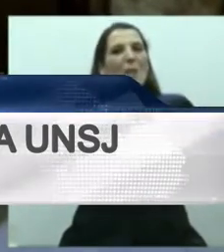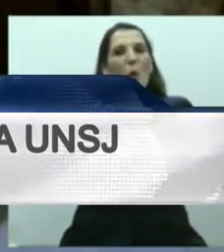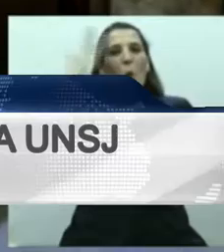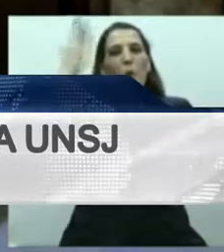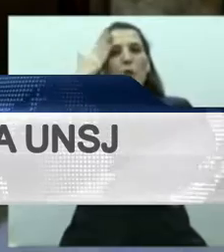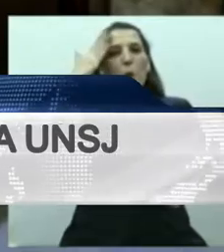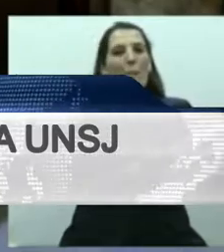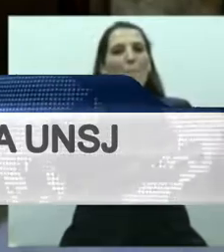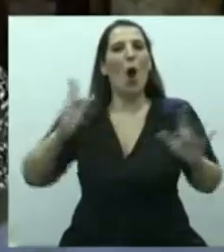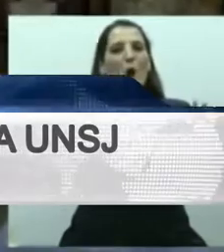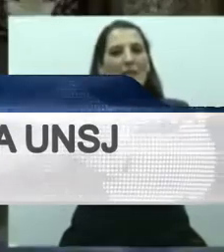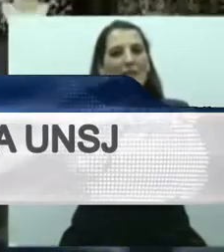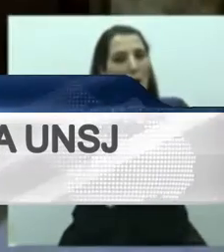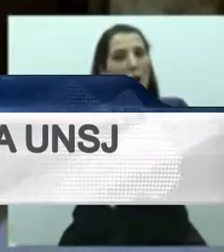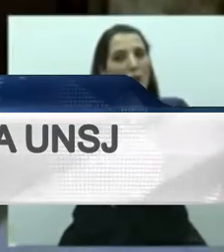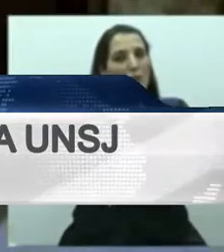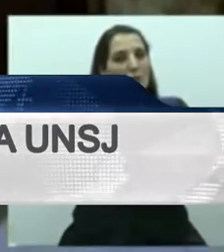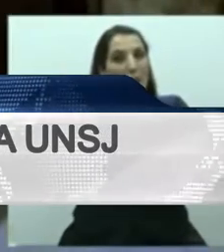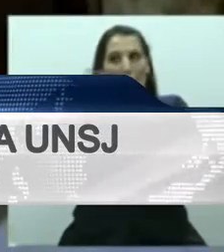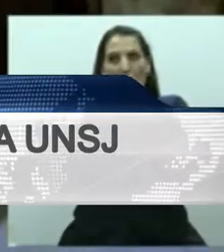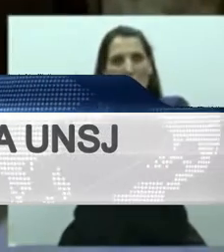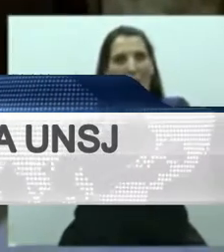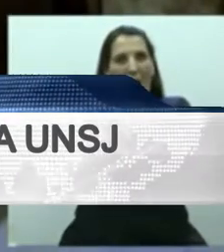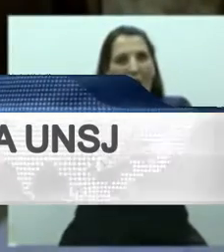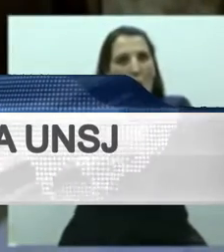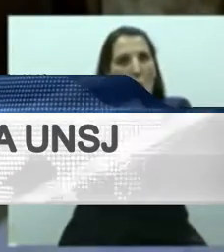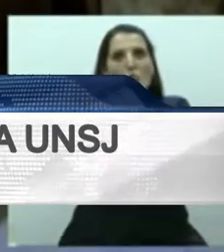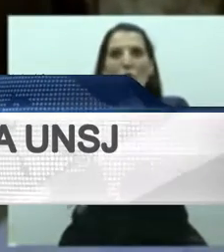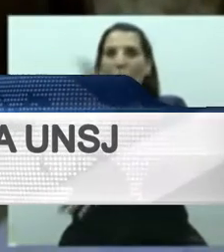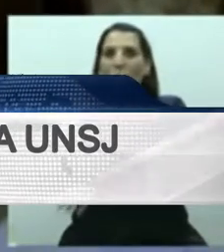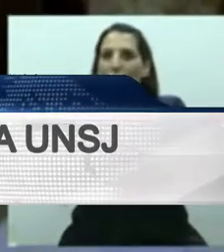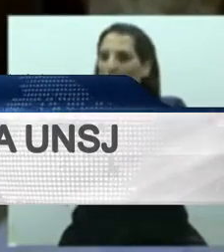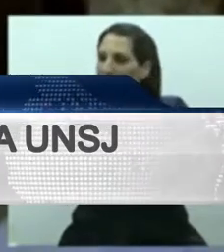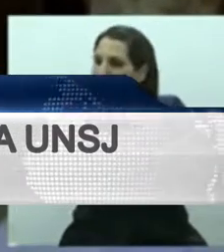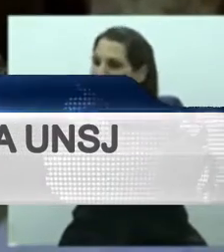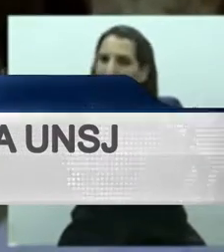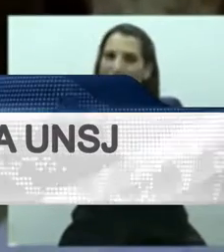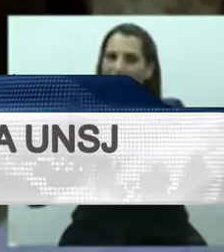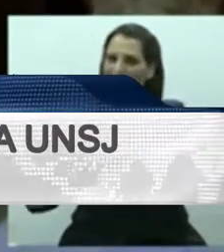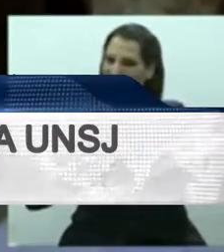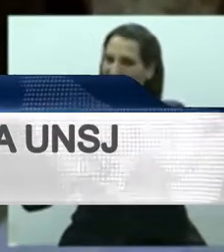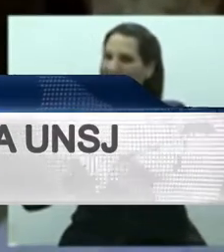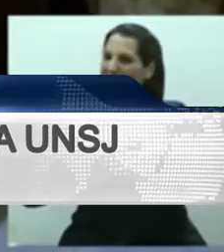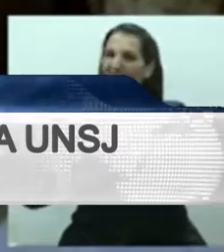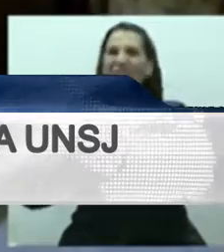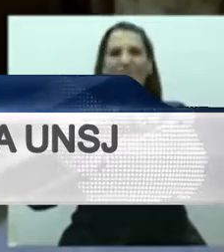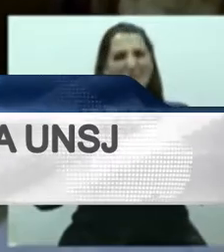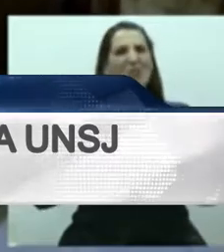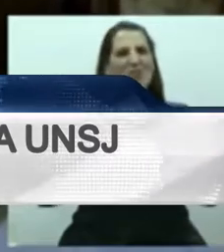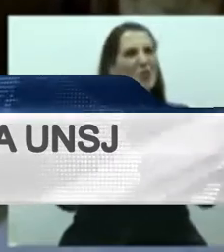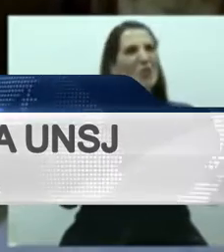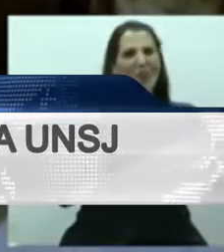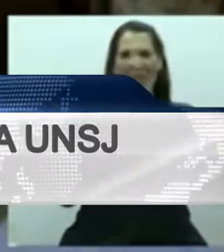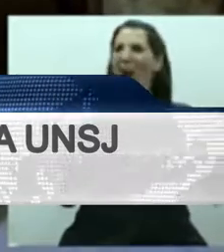de incorporar a los interinos, ¿no es cierto?, que son aquellas personas que han quedado